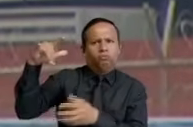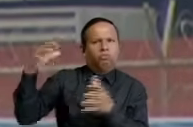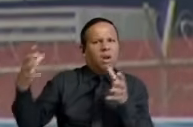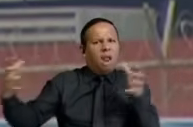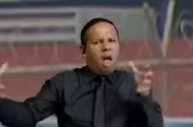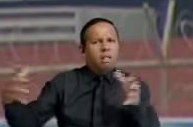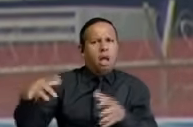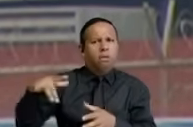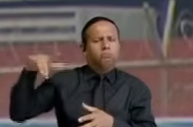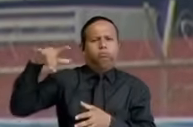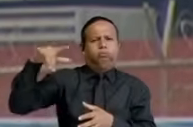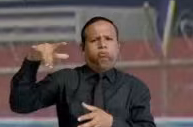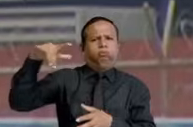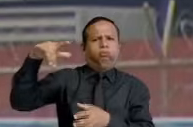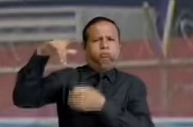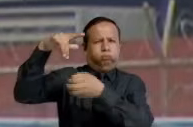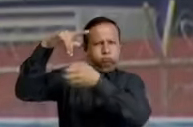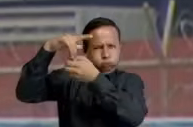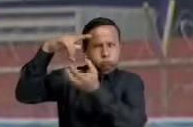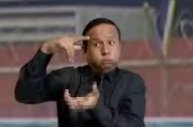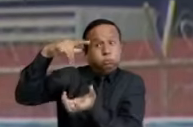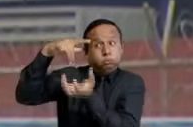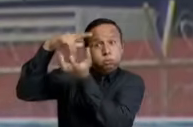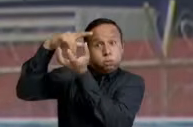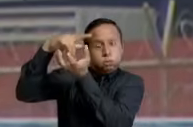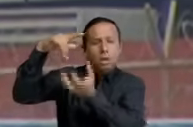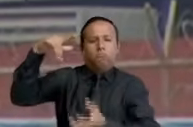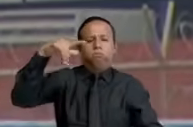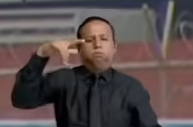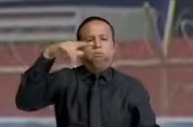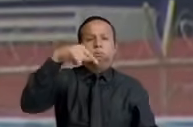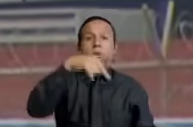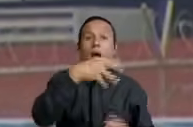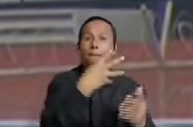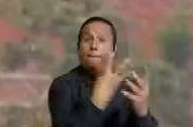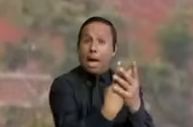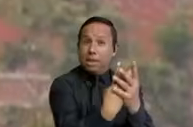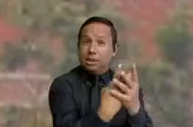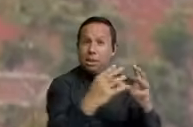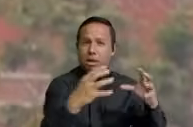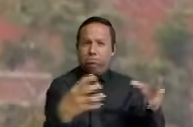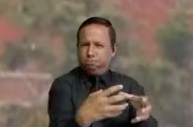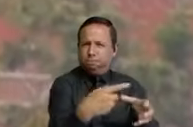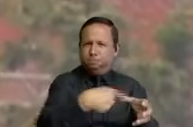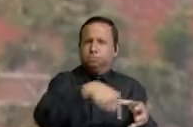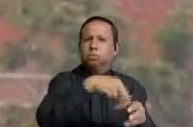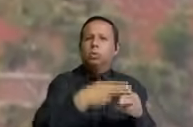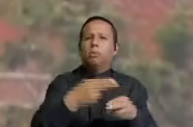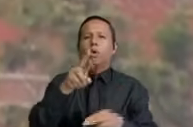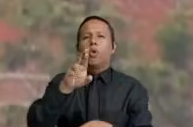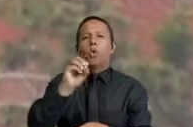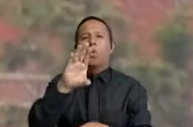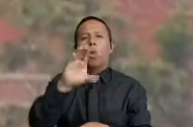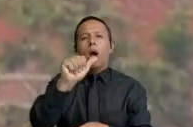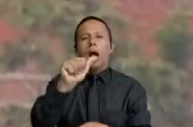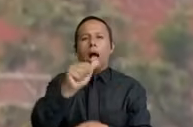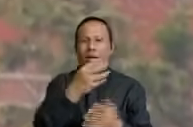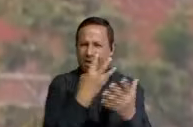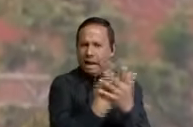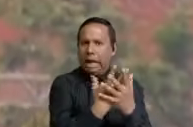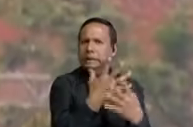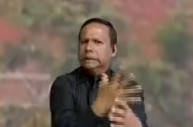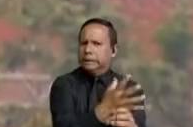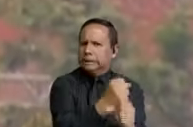el cual se posó sobre el techo del centro de privación de libertad guayas número 3 más conocido como la roca la cárcel de